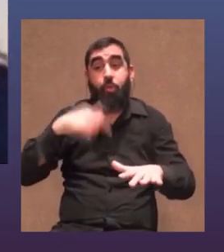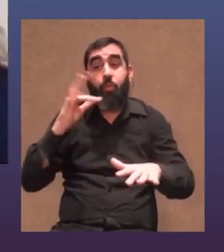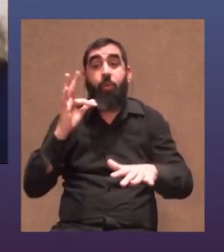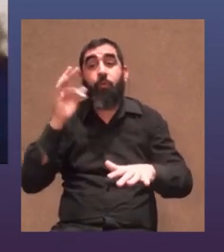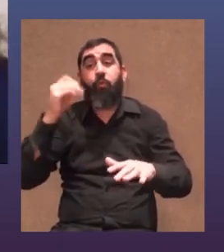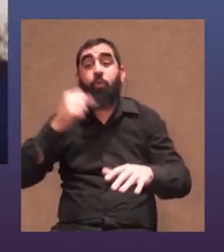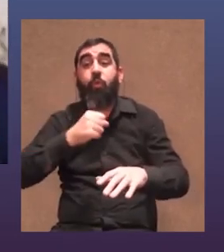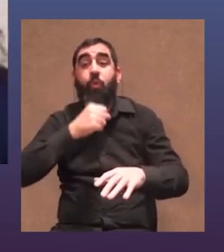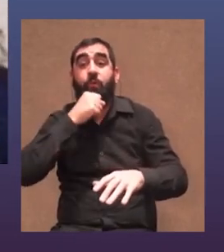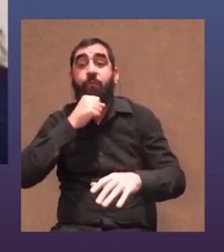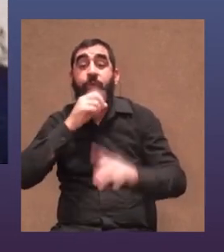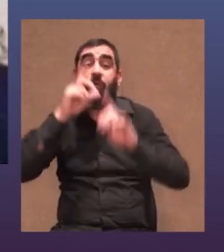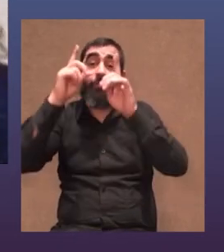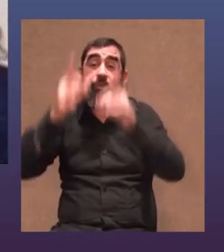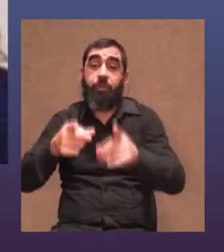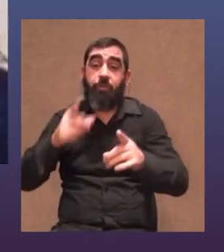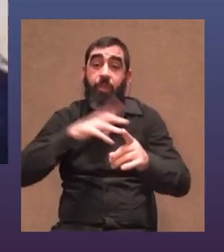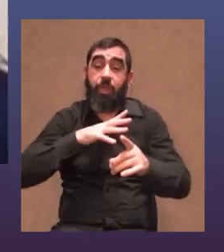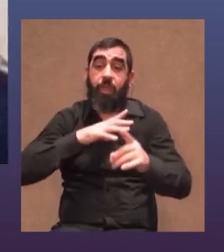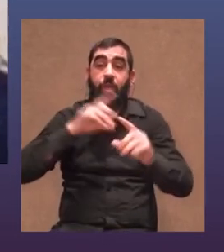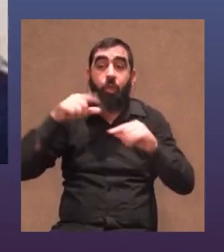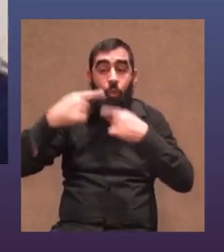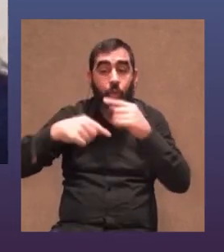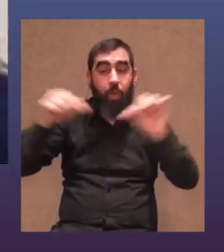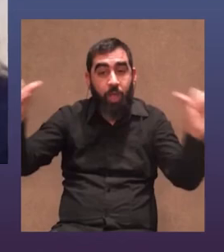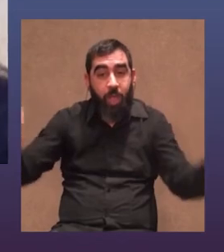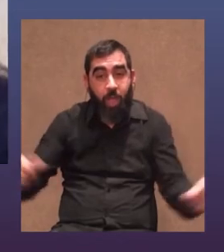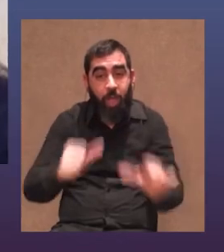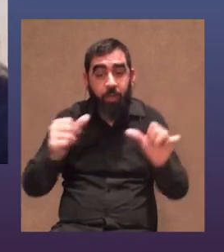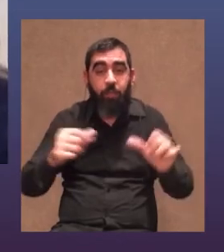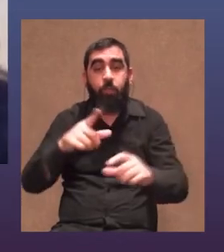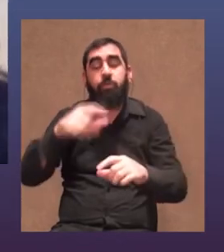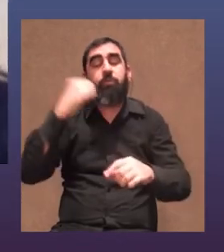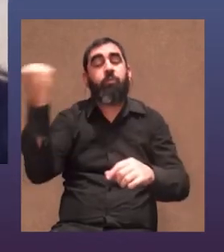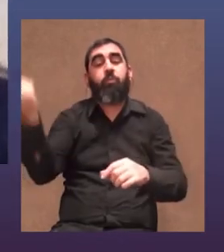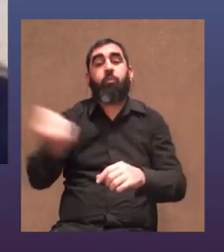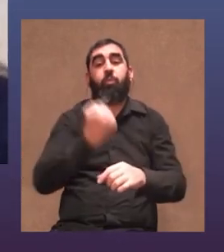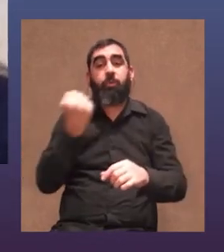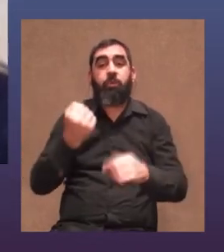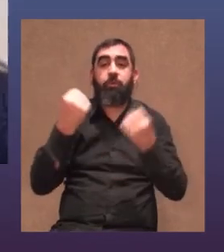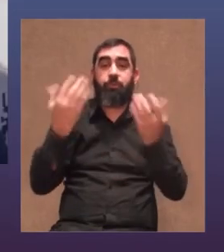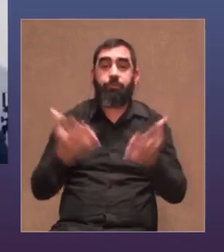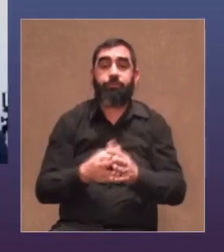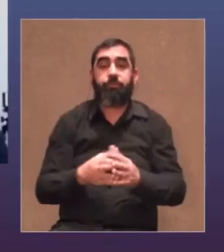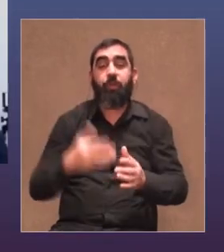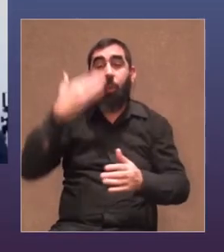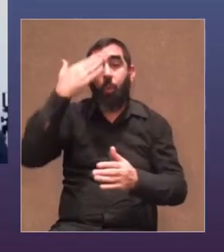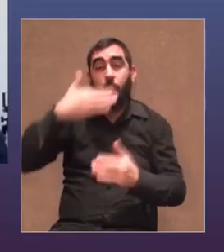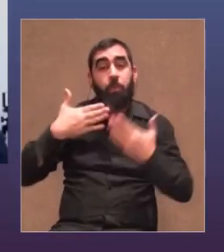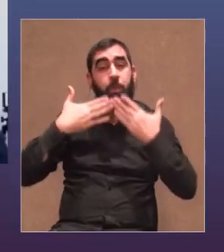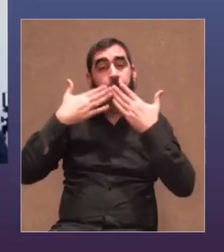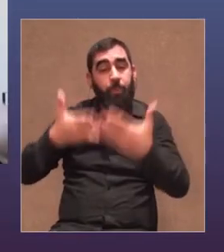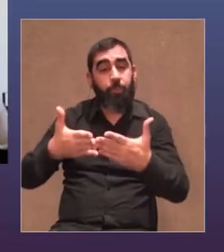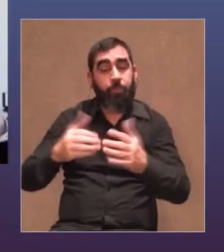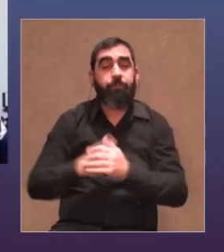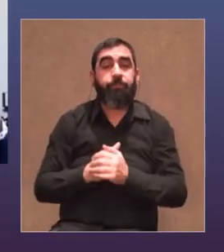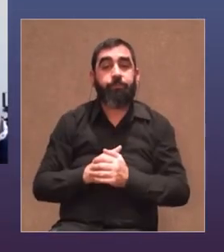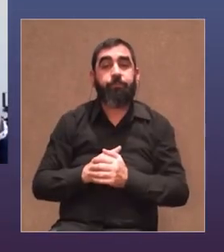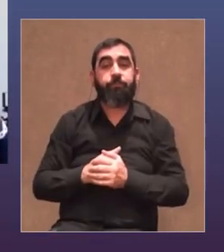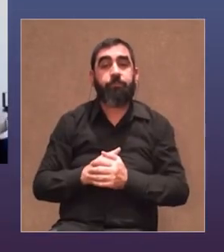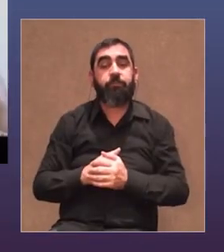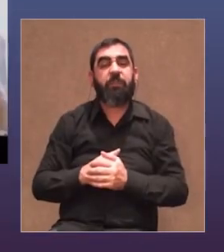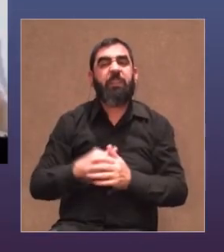Entonces, que ese mantenerse activo es totalmente. Bien, voy con la última pregunta.